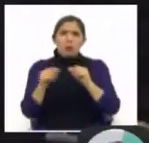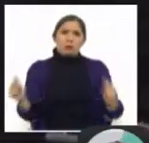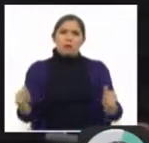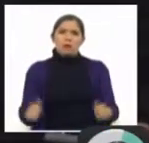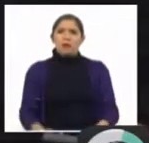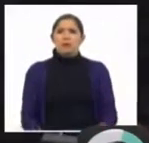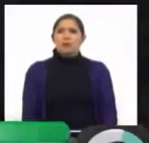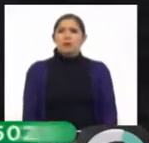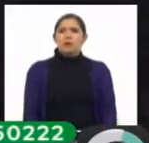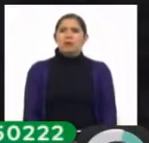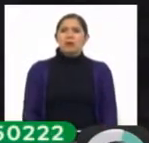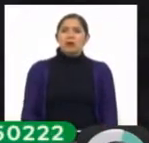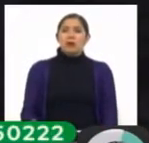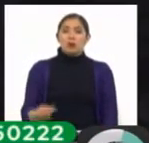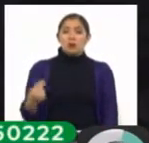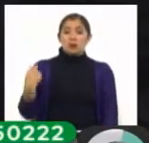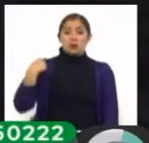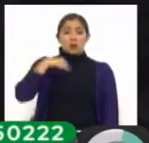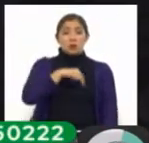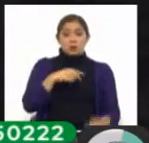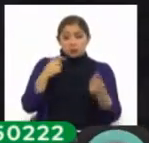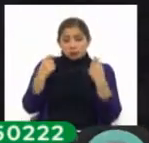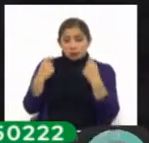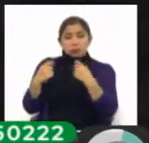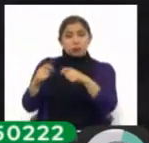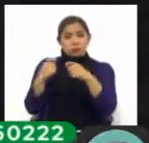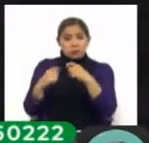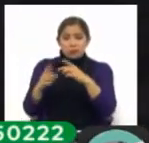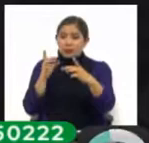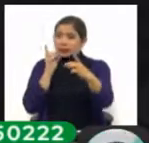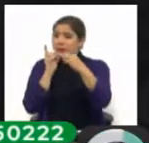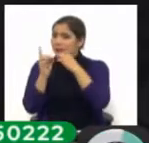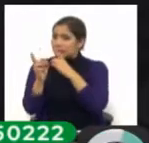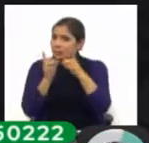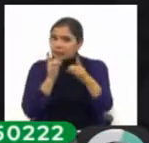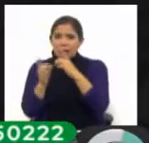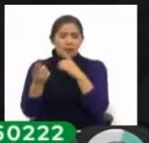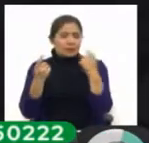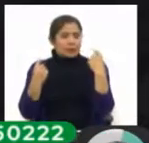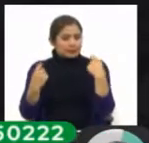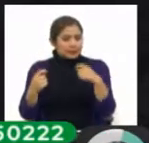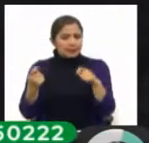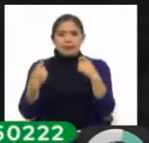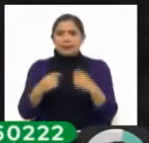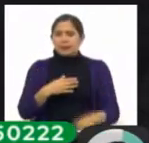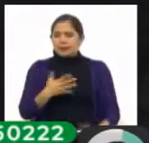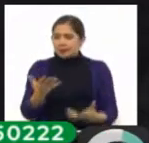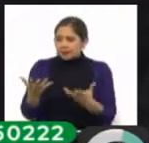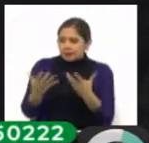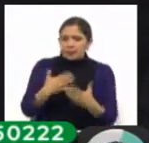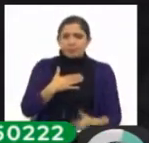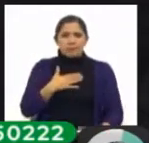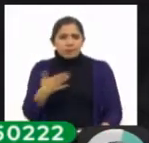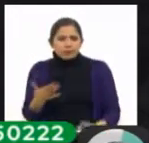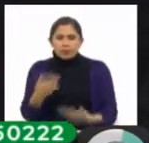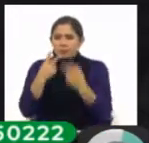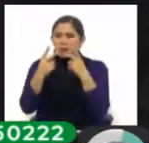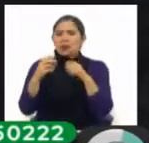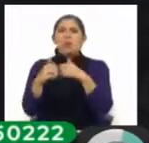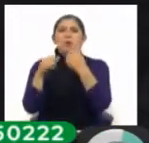Vamos a agotar esa instancia de diálogo, esa predisposición de poder construir por un sistema de